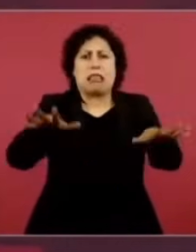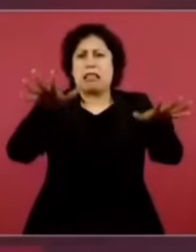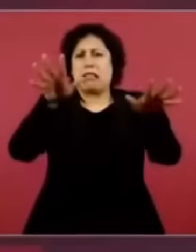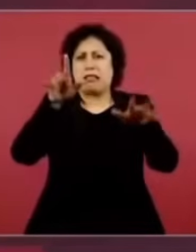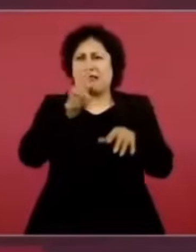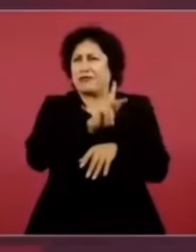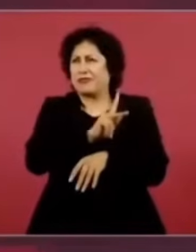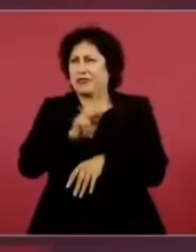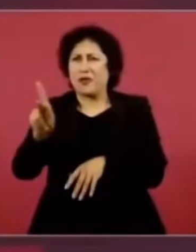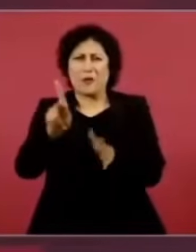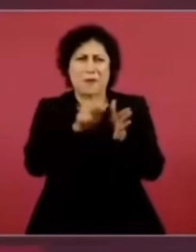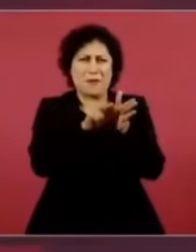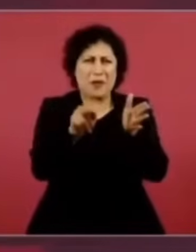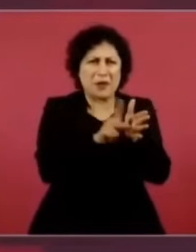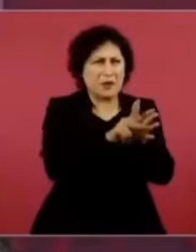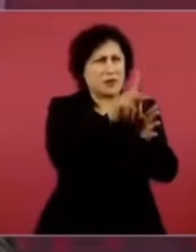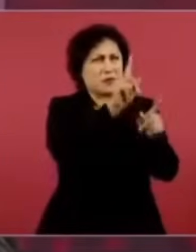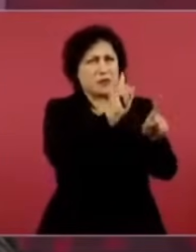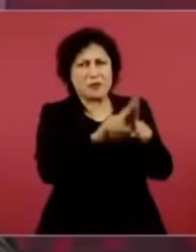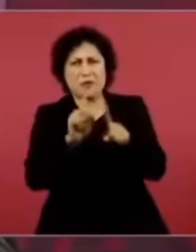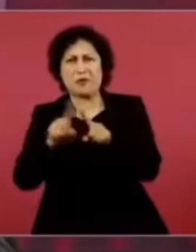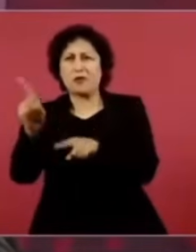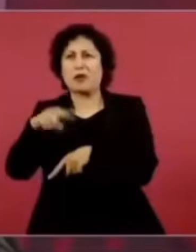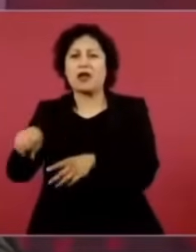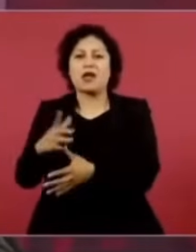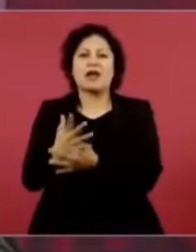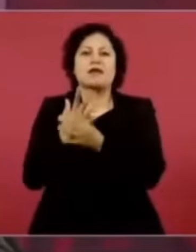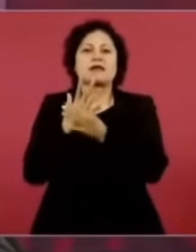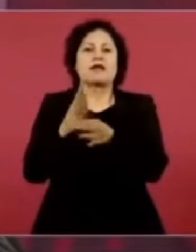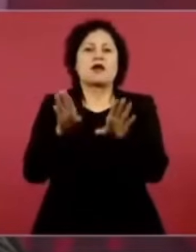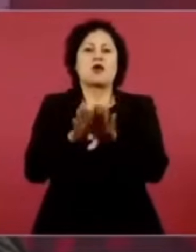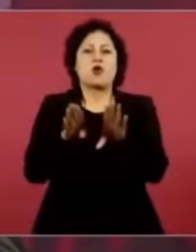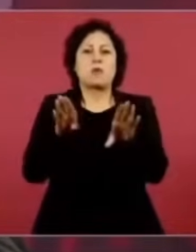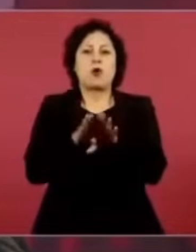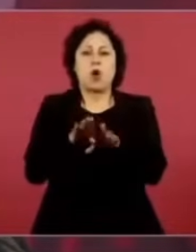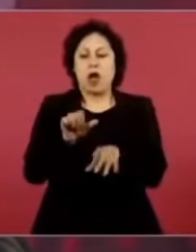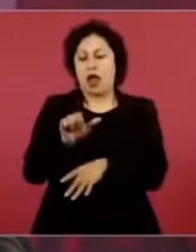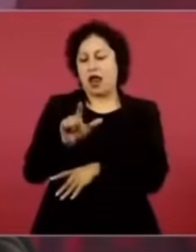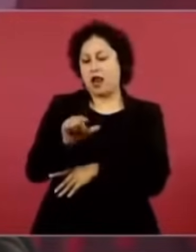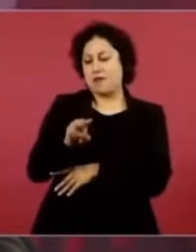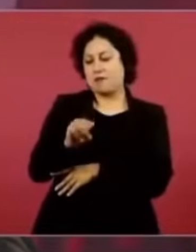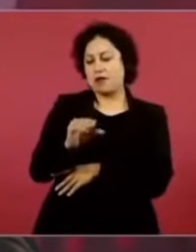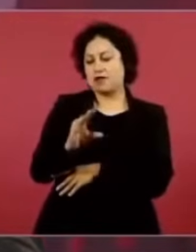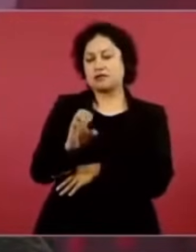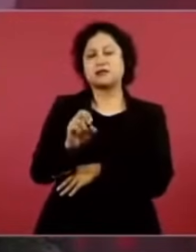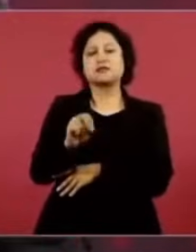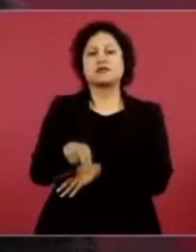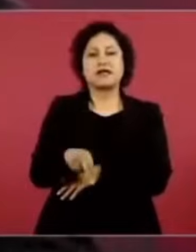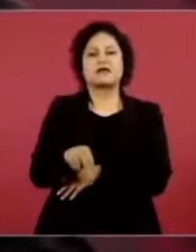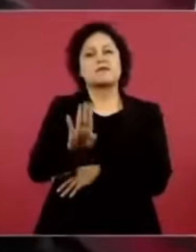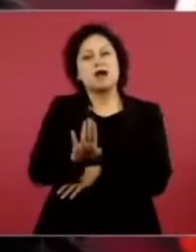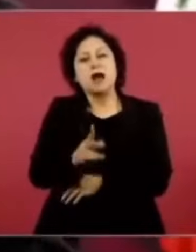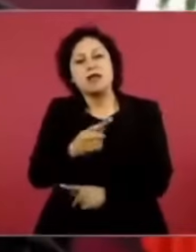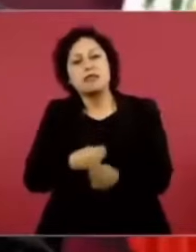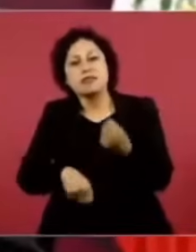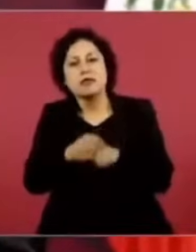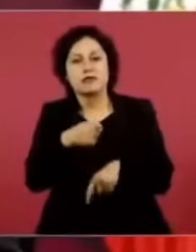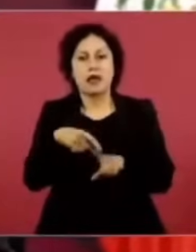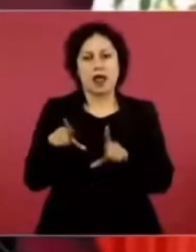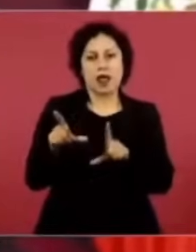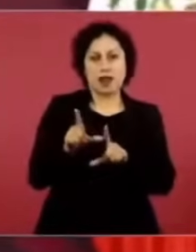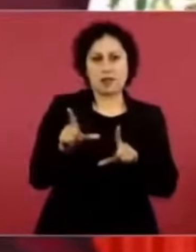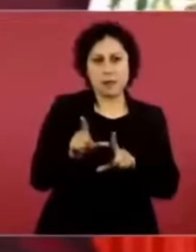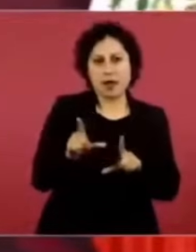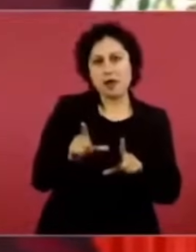Que era un almacén de Liverpool. Pues sí, es un almacén de Liverpool que